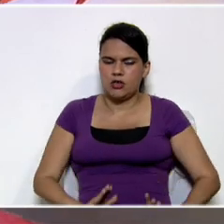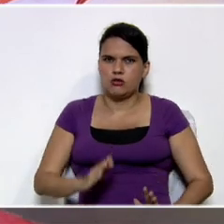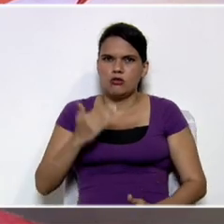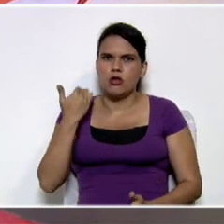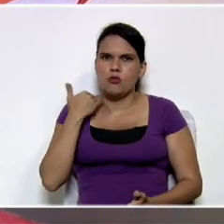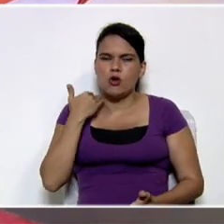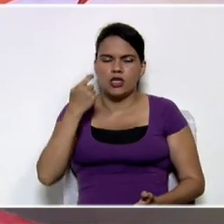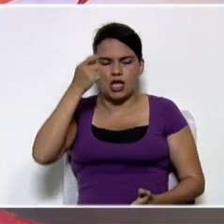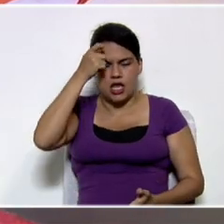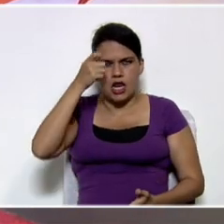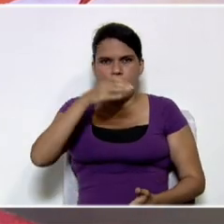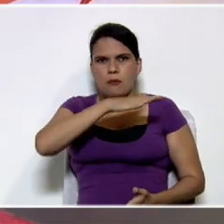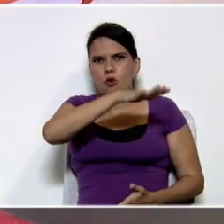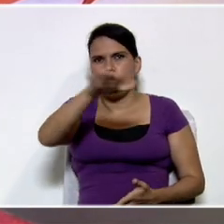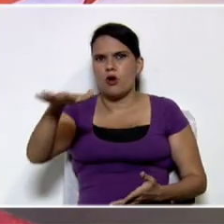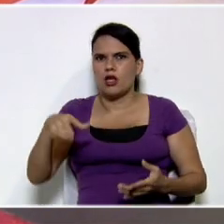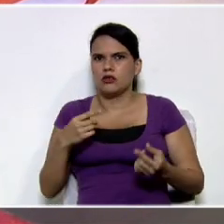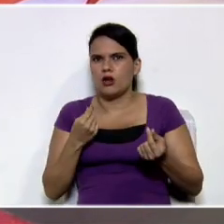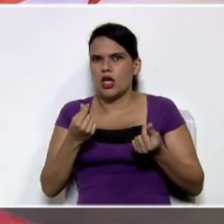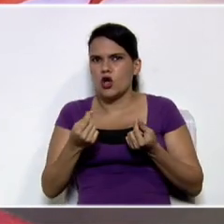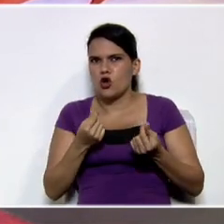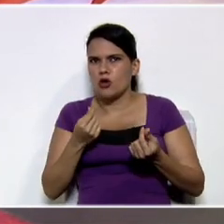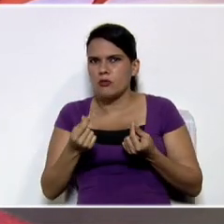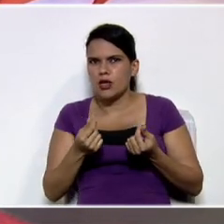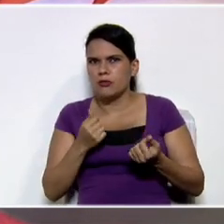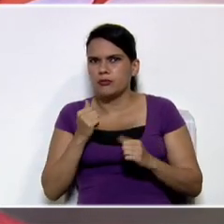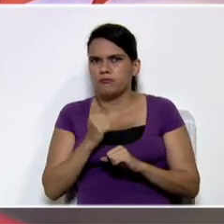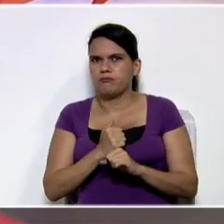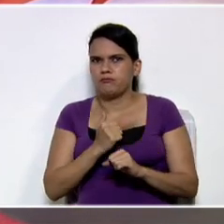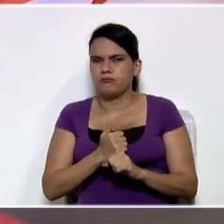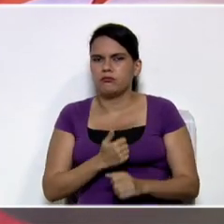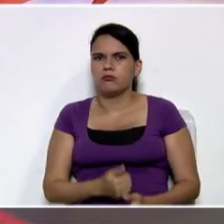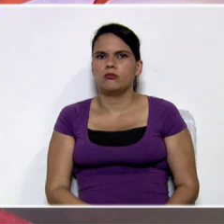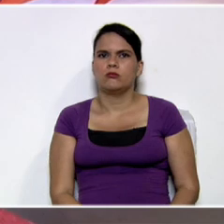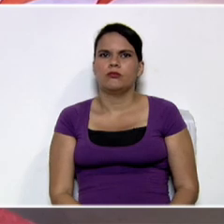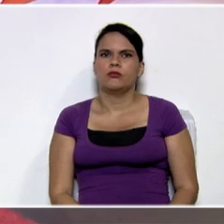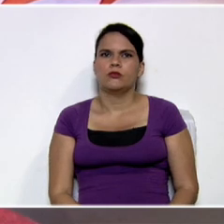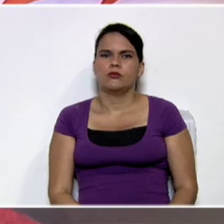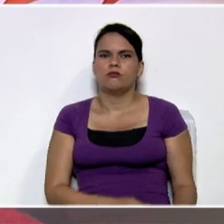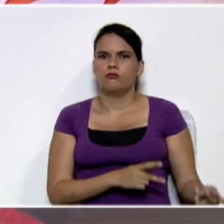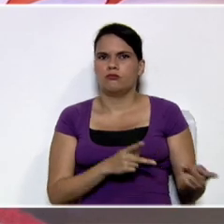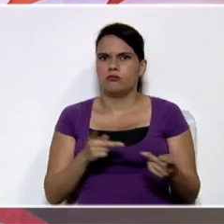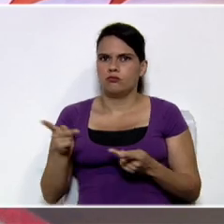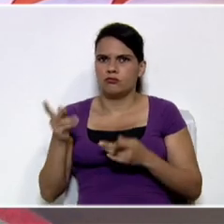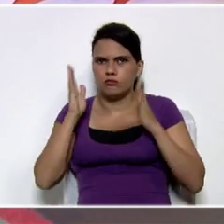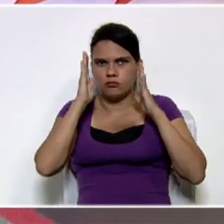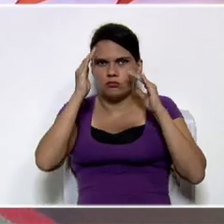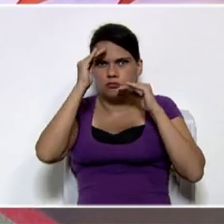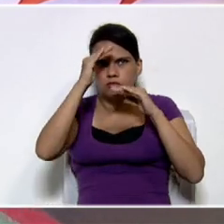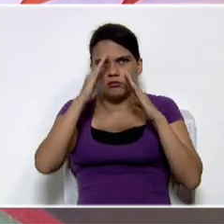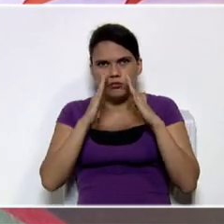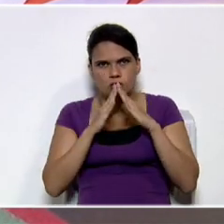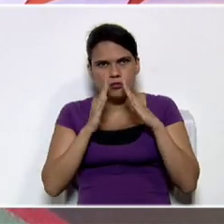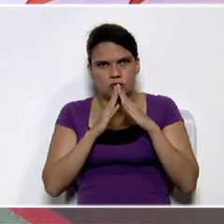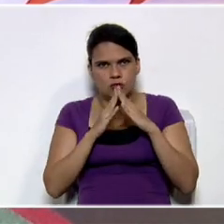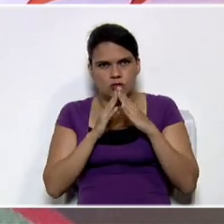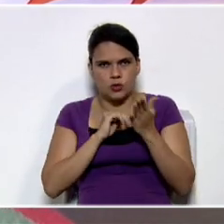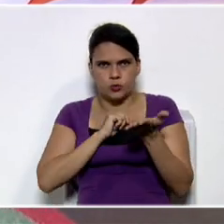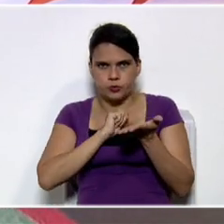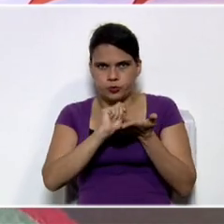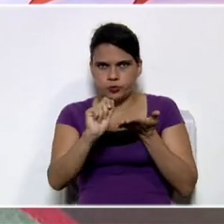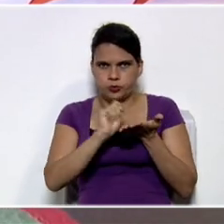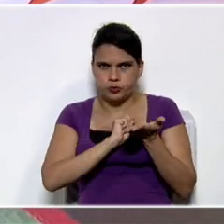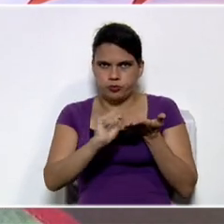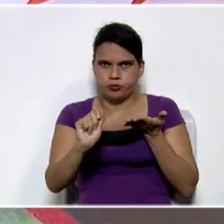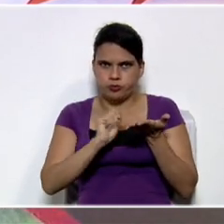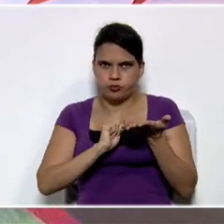la población económicamente activa. Les invito a que estén atentos en casa y tomen papel y lápiz